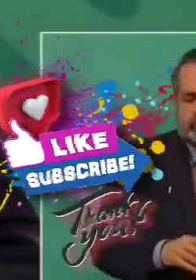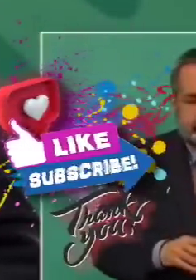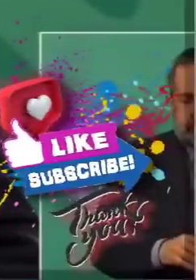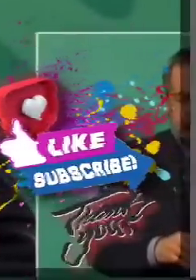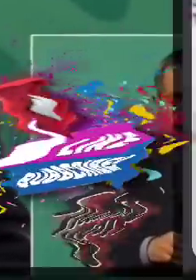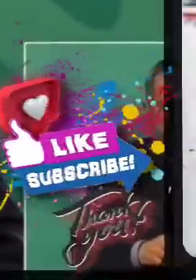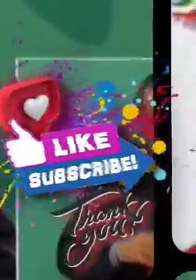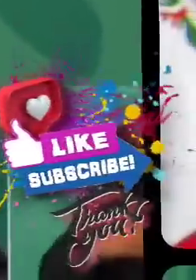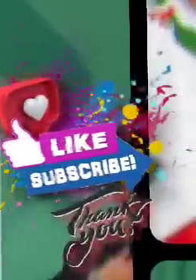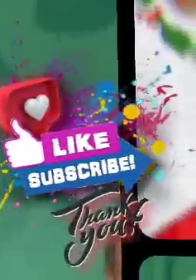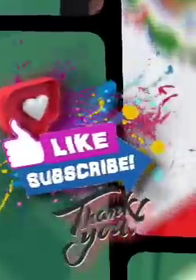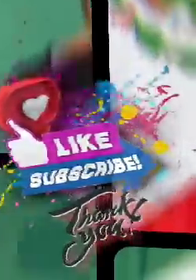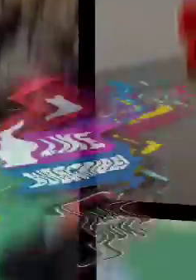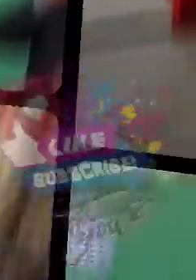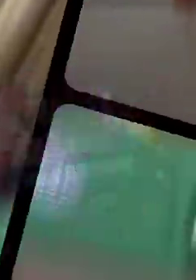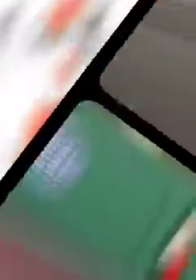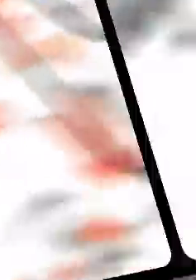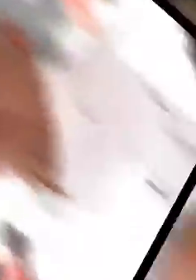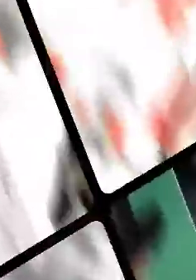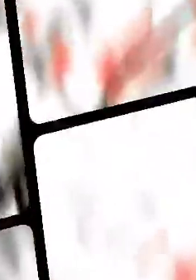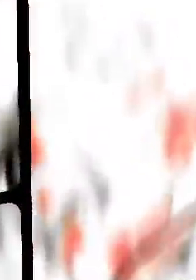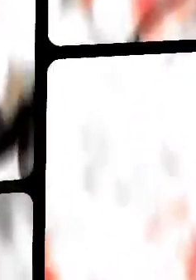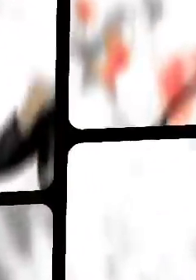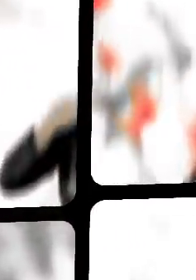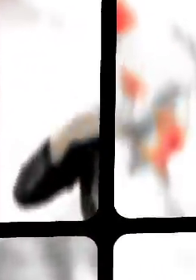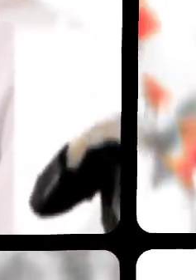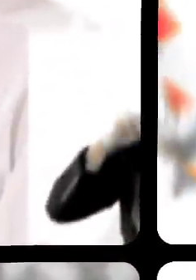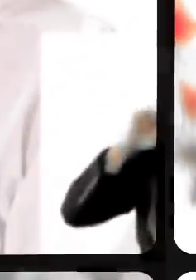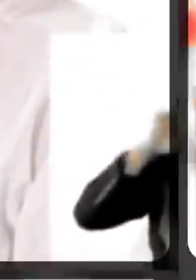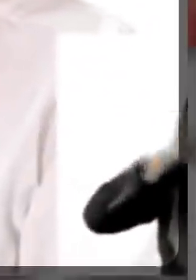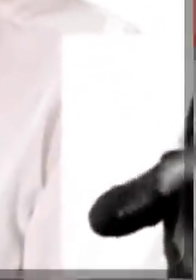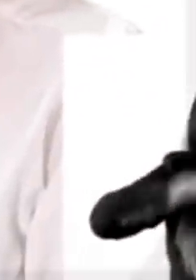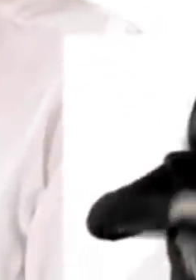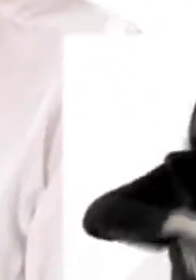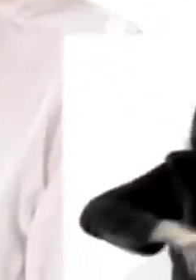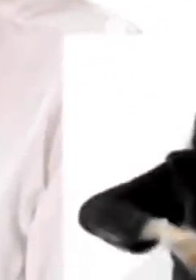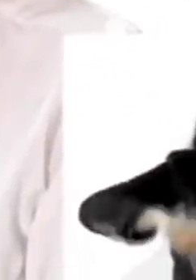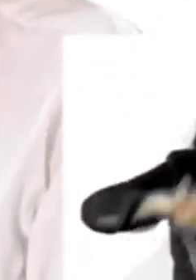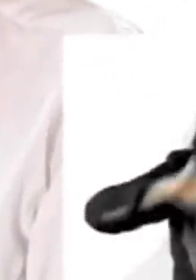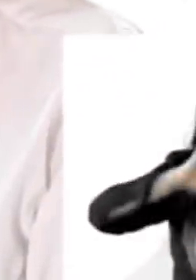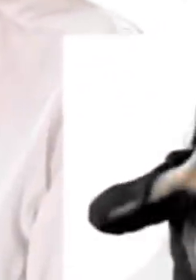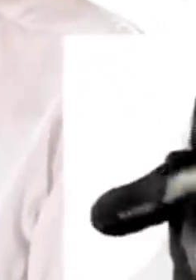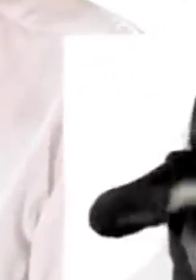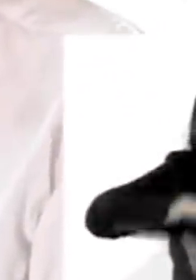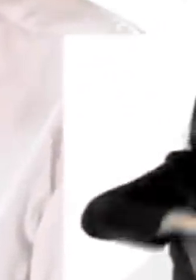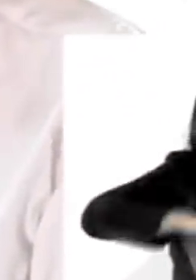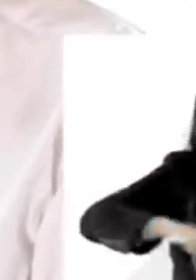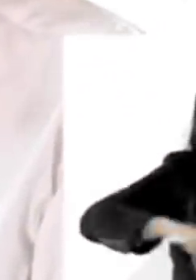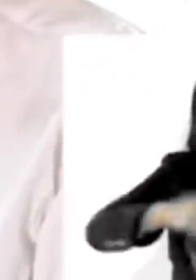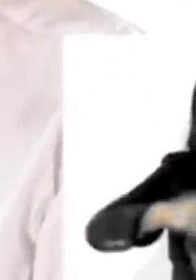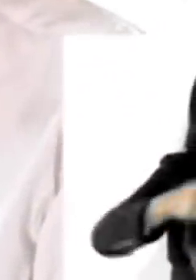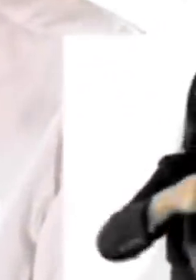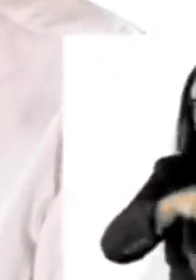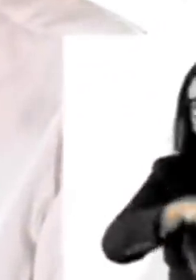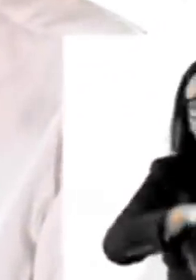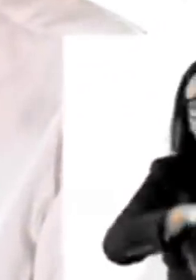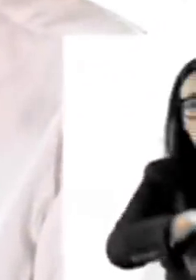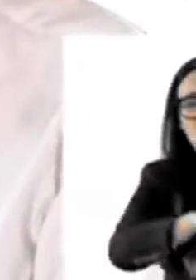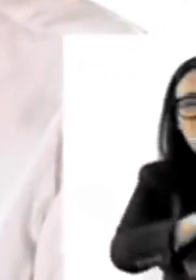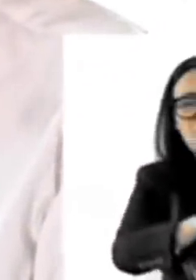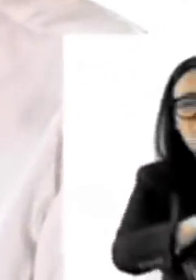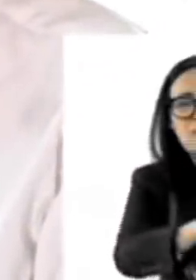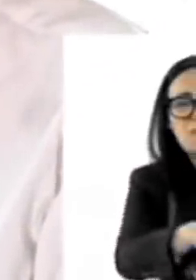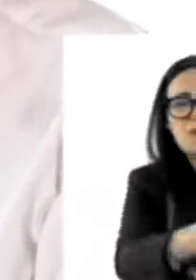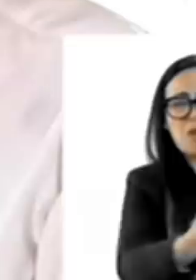Pensamos por nosotros mismos. Bueno, ahí escuchábamos a López Obrador, ¿no? Un gran presidente. Recuerdo que hace un tiempo